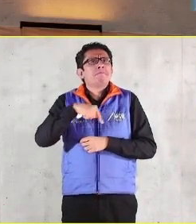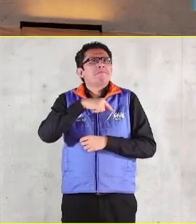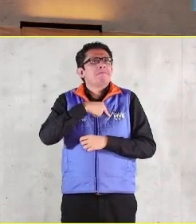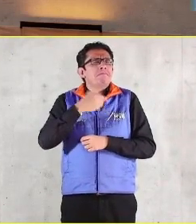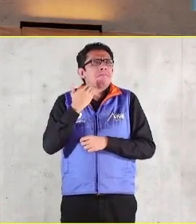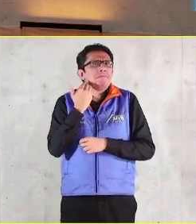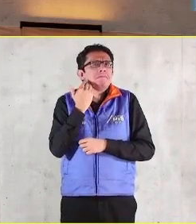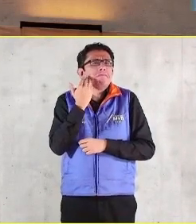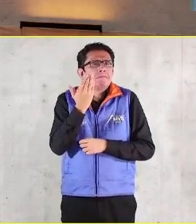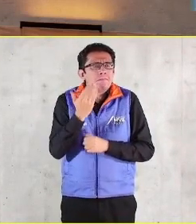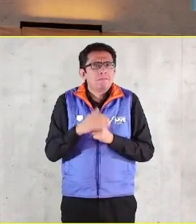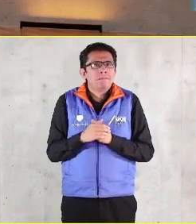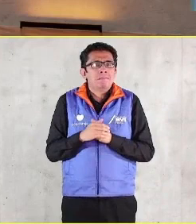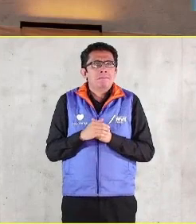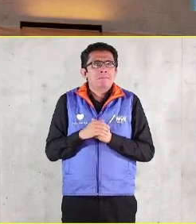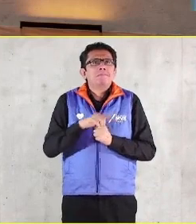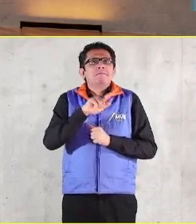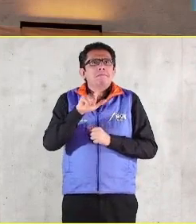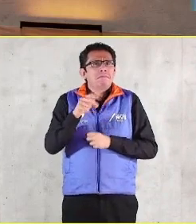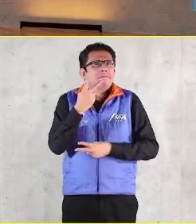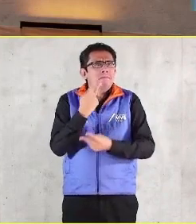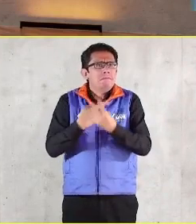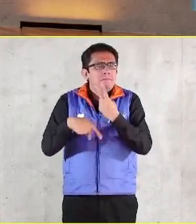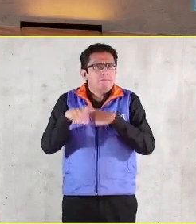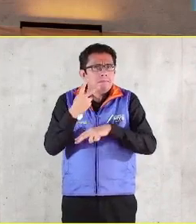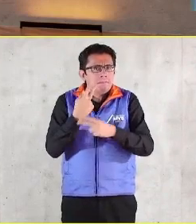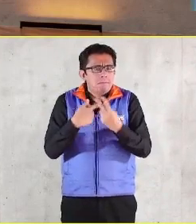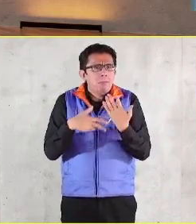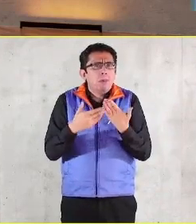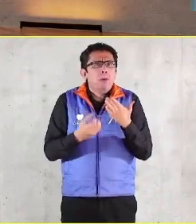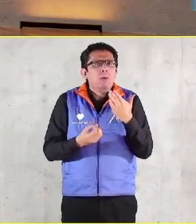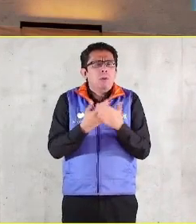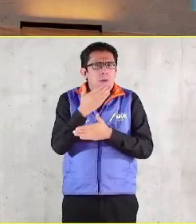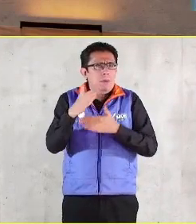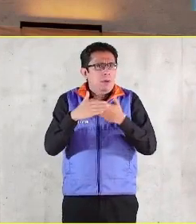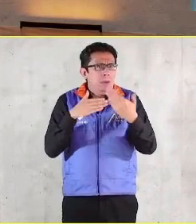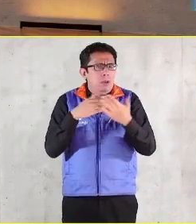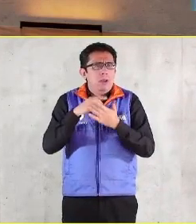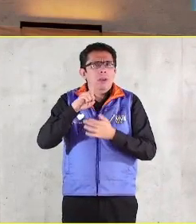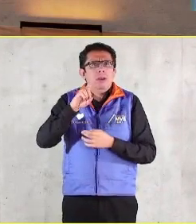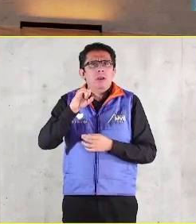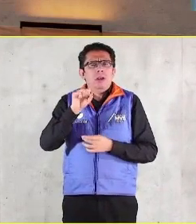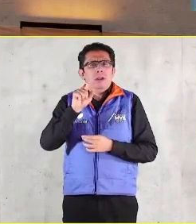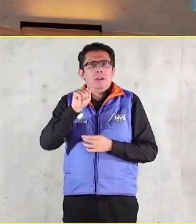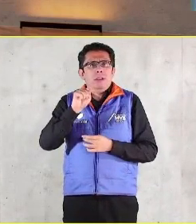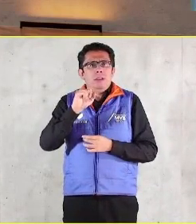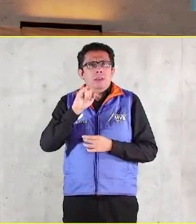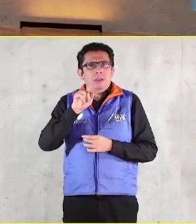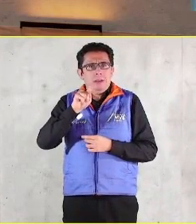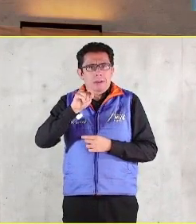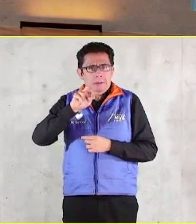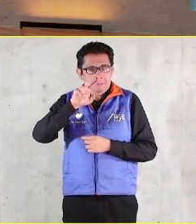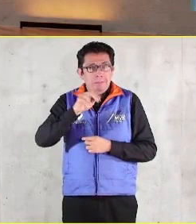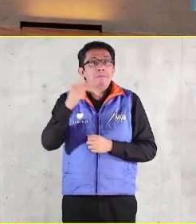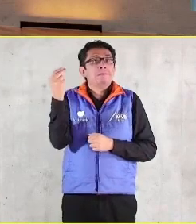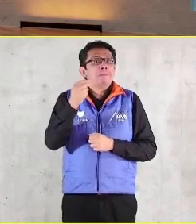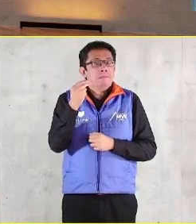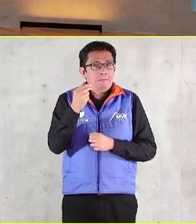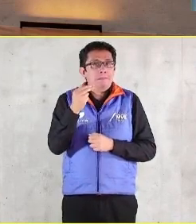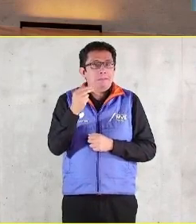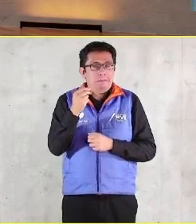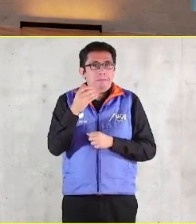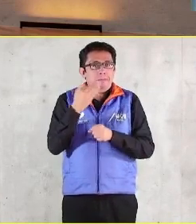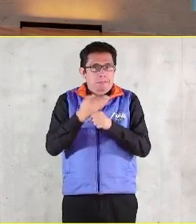a lo que viene en lo que es el nuevo modelo del distintivo. Y bueno, pues para esto vamos a requerir de una presentación